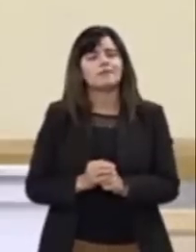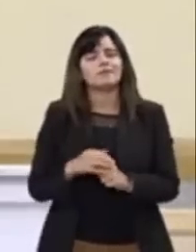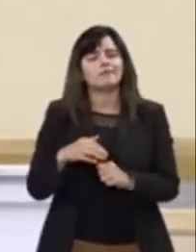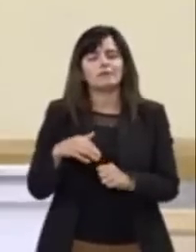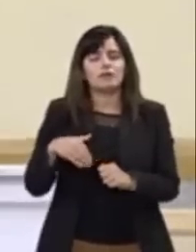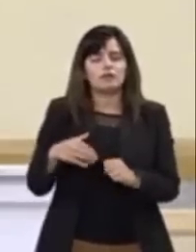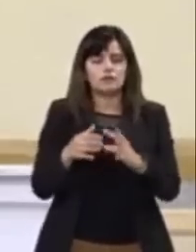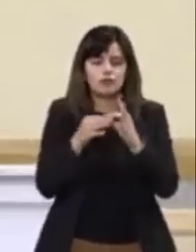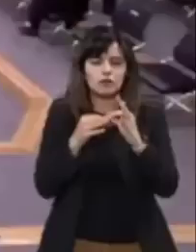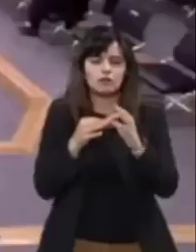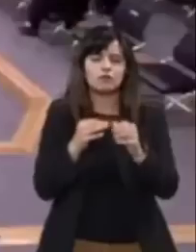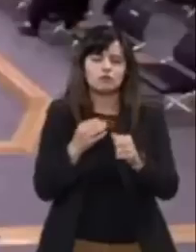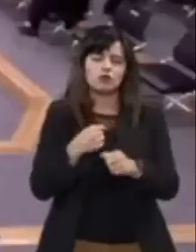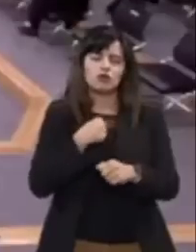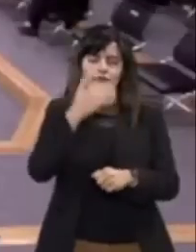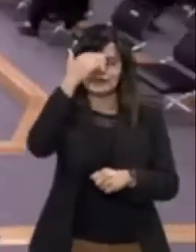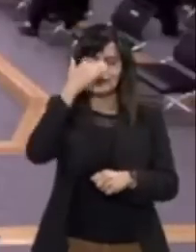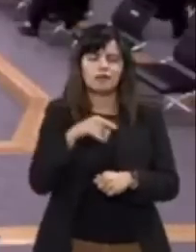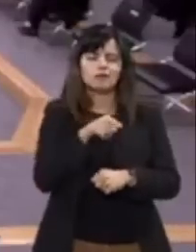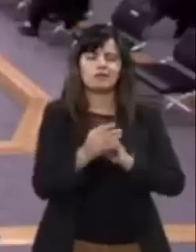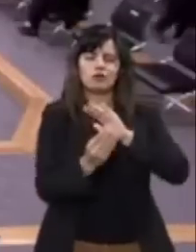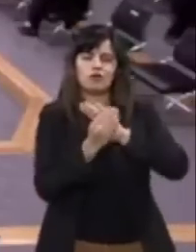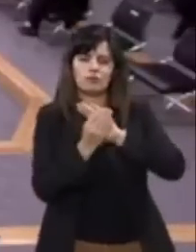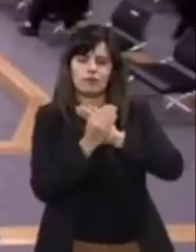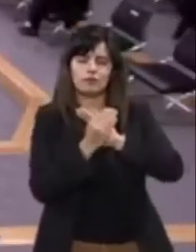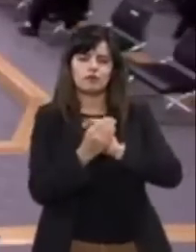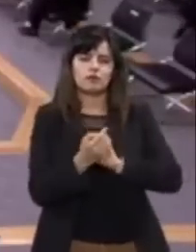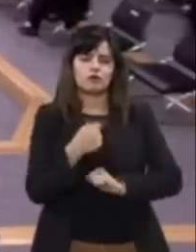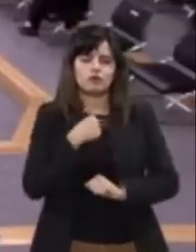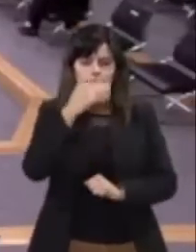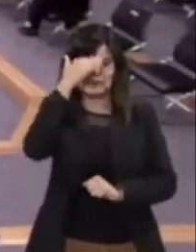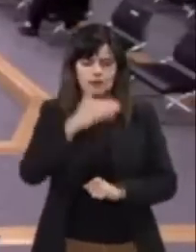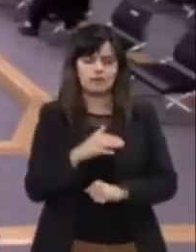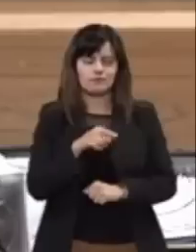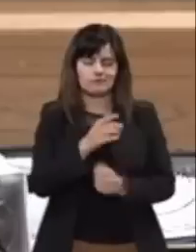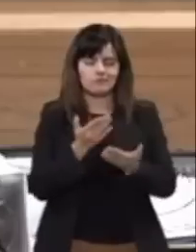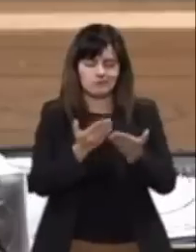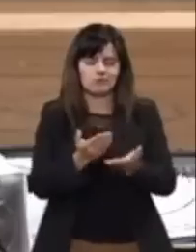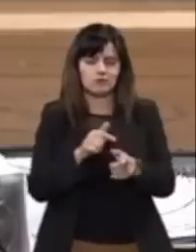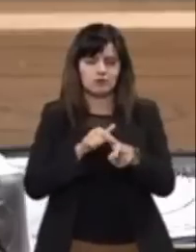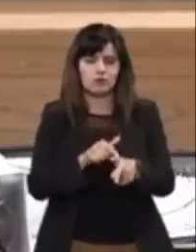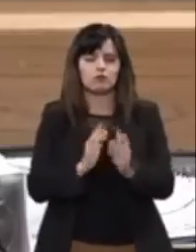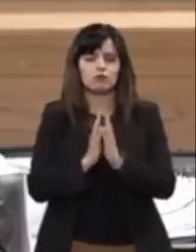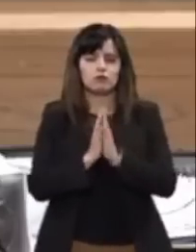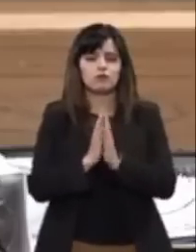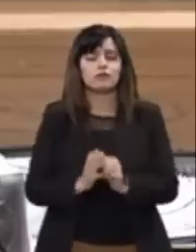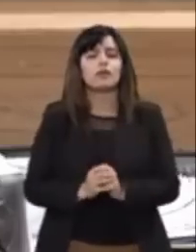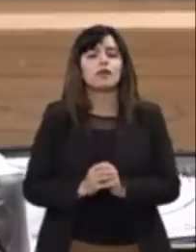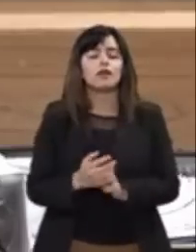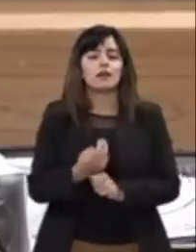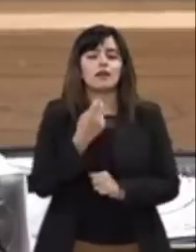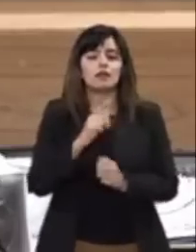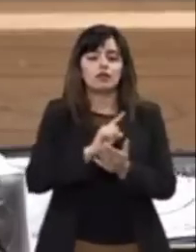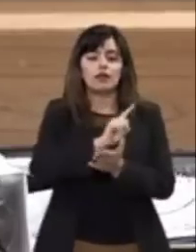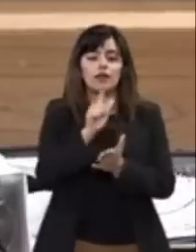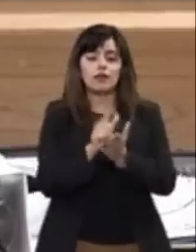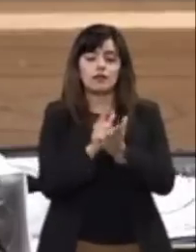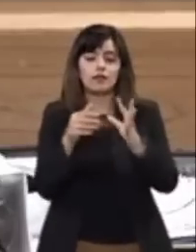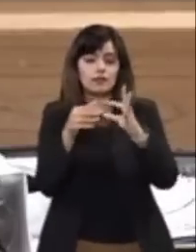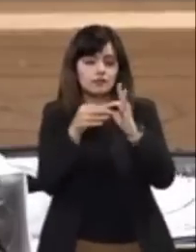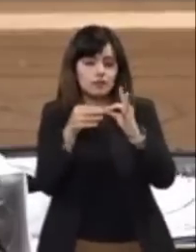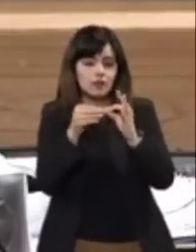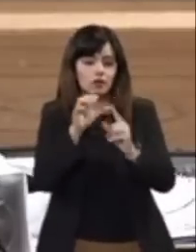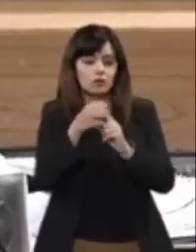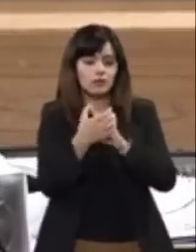caso, diputado, continúe, por favor. Gracias, presidente. Son las razones por las que la legislación establece la conformación de un comité de